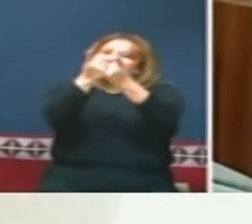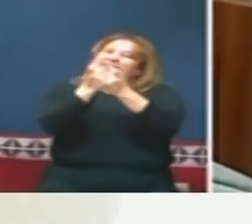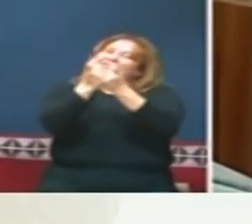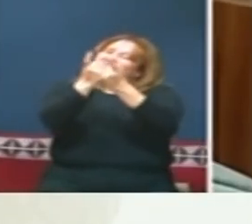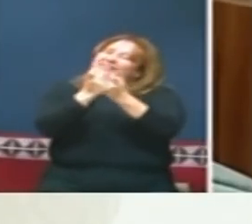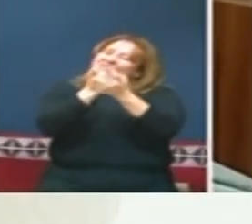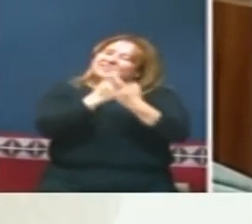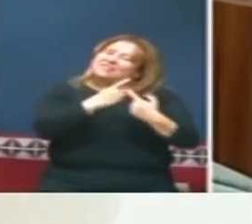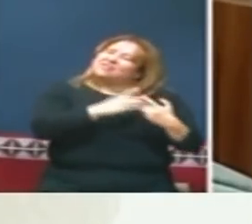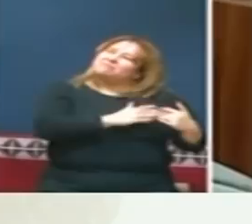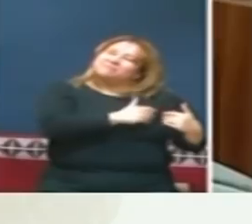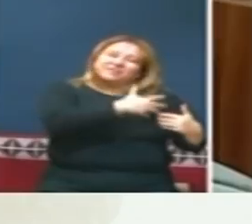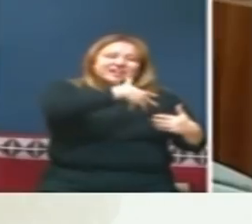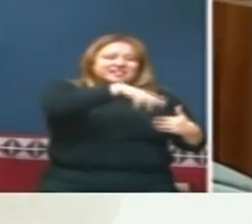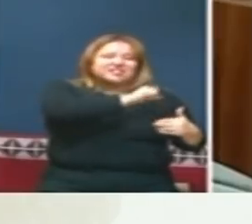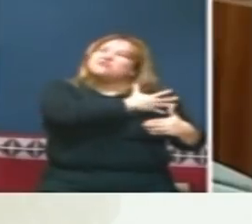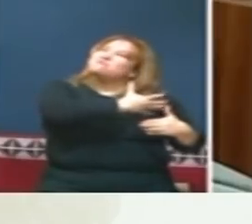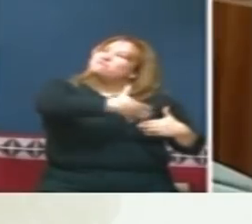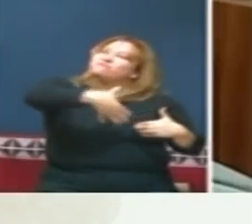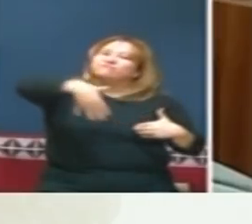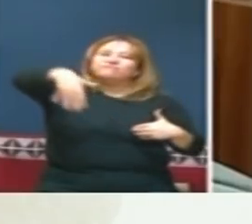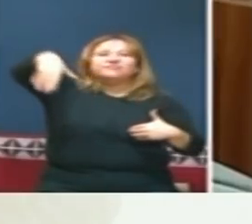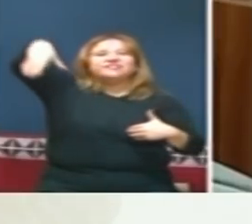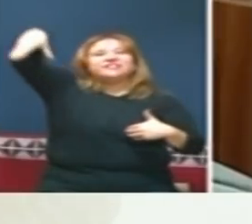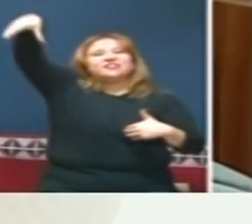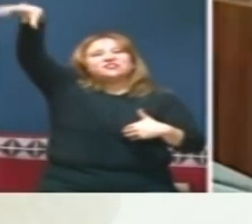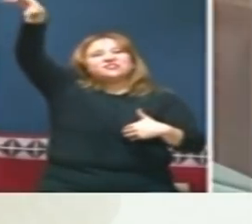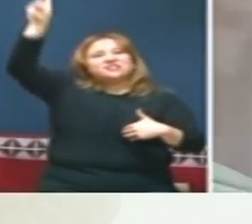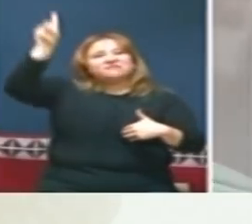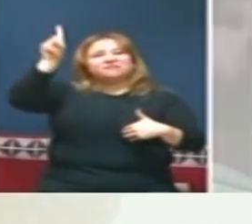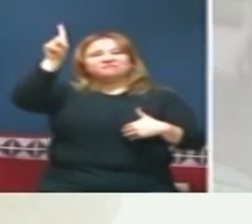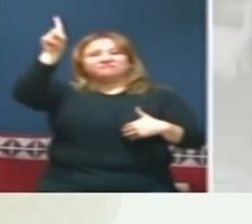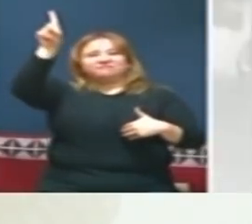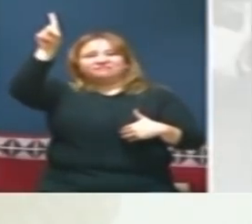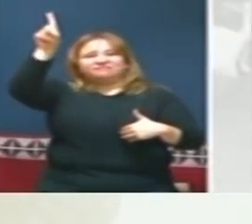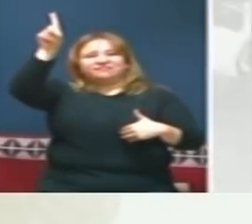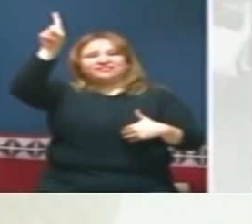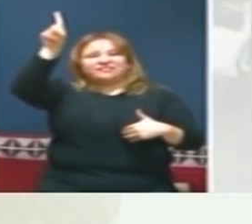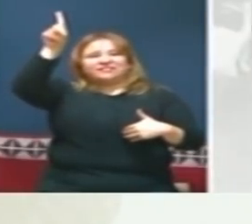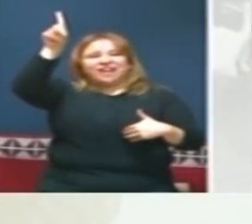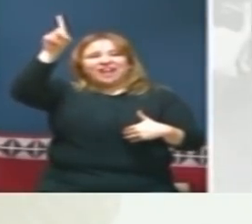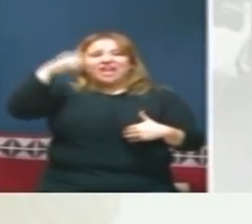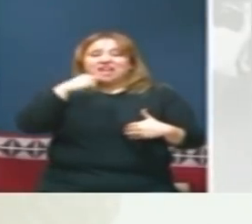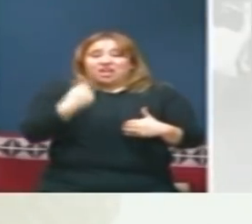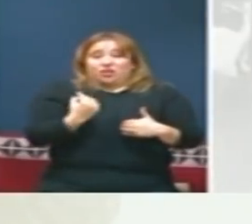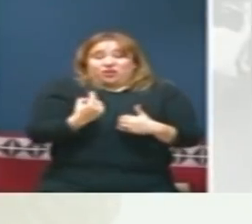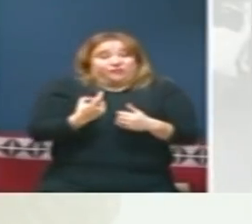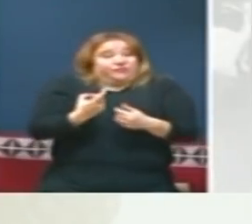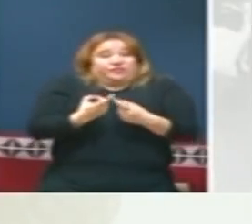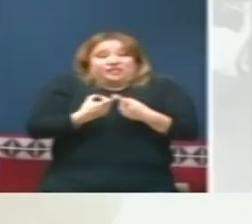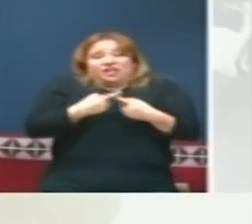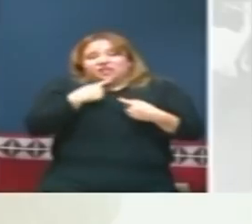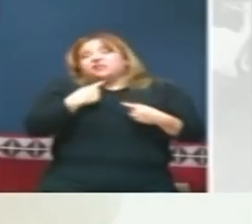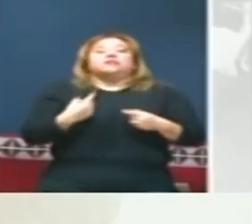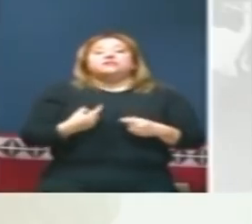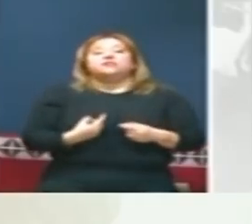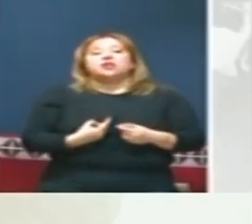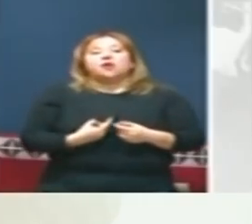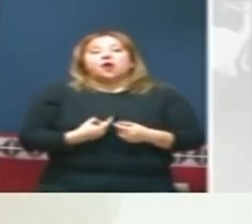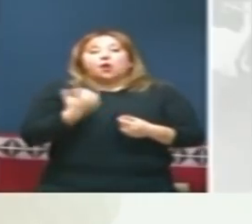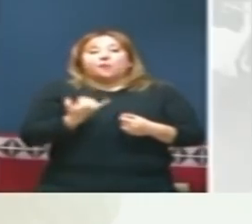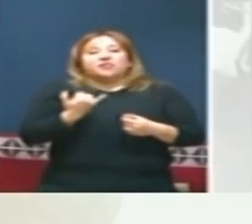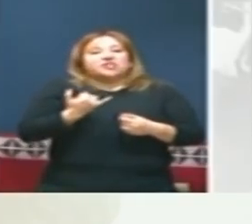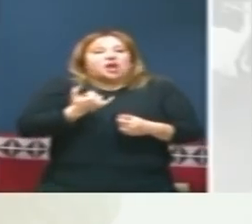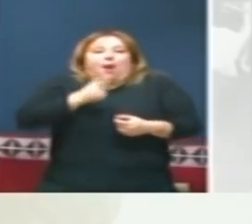arriba, lleva, elige. Y seguramente que Carlos lo eligió porque tenía